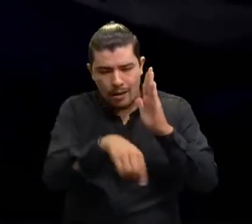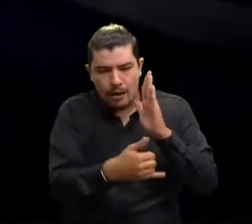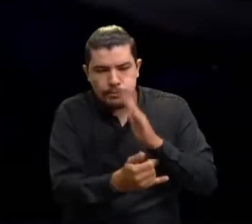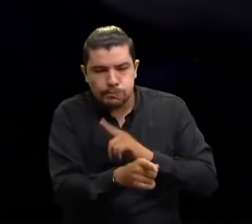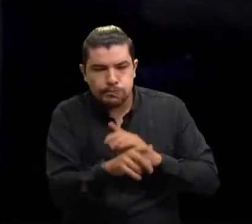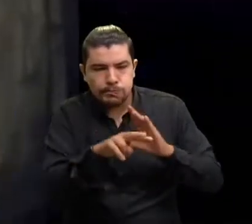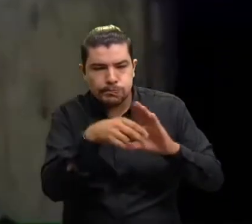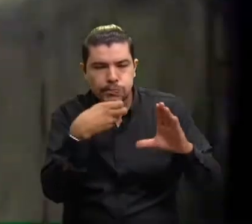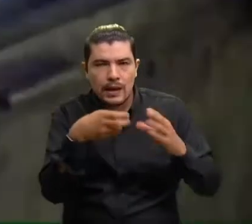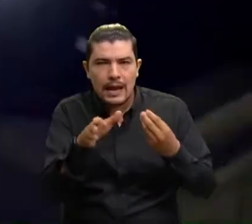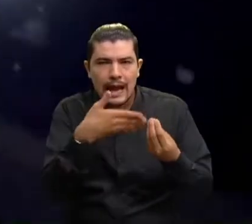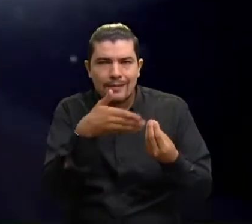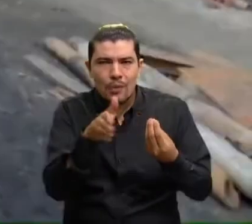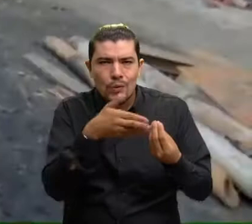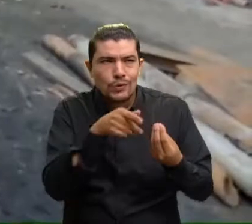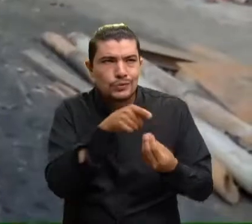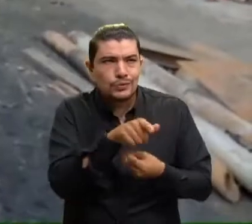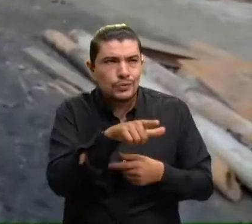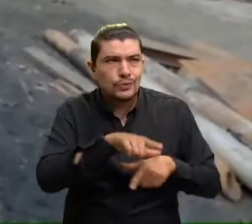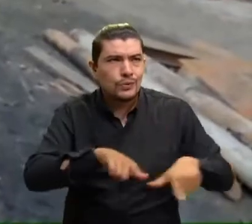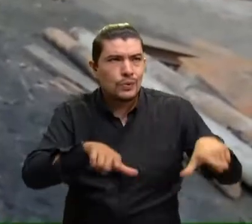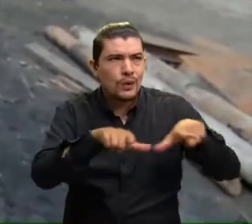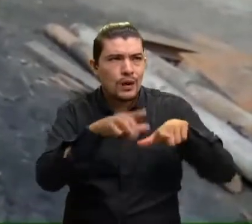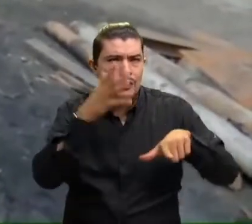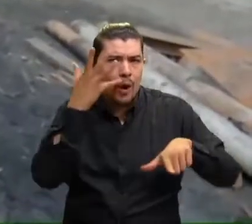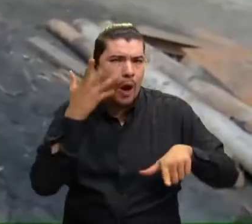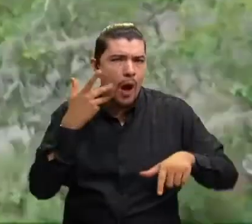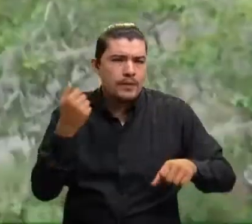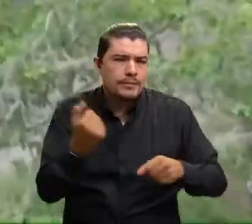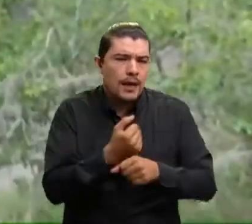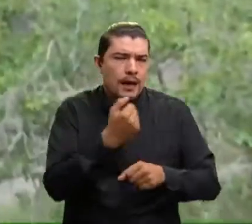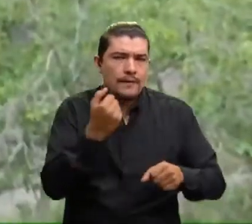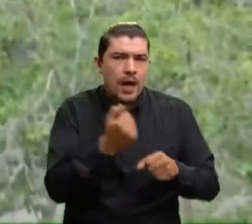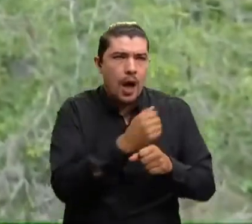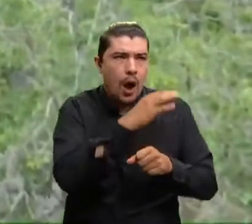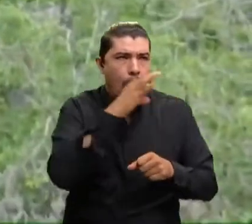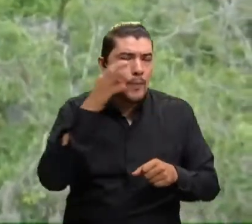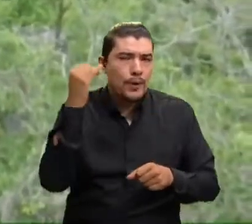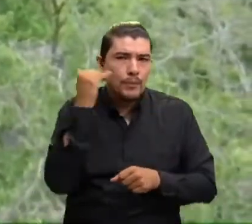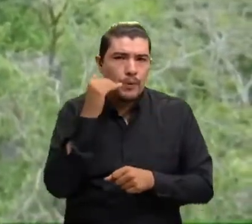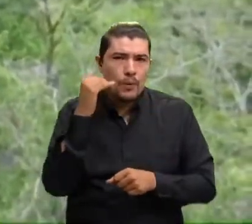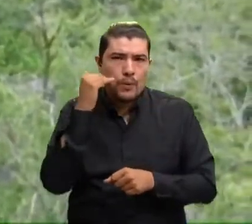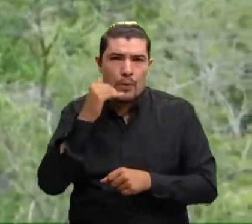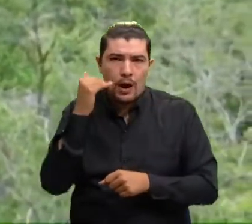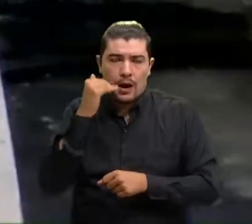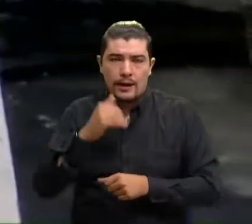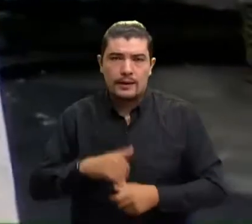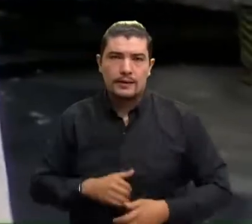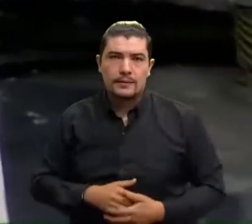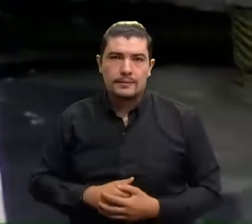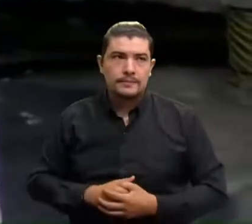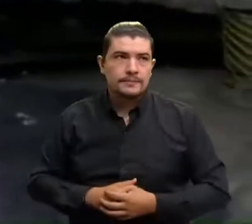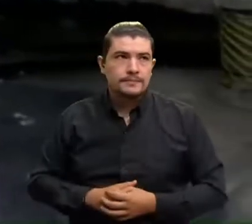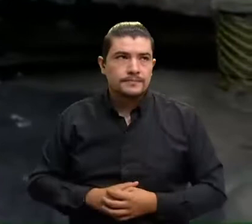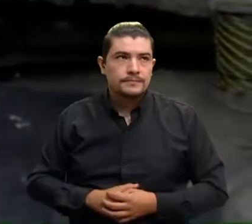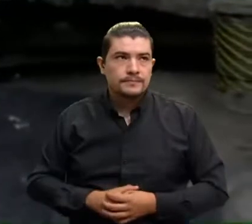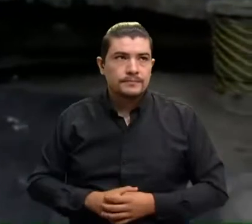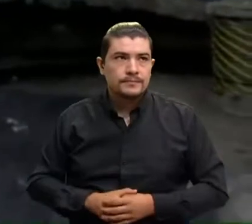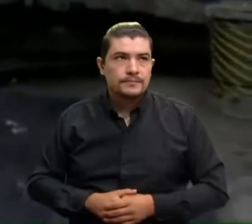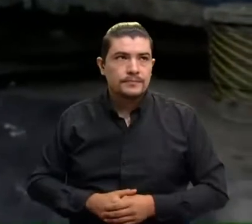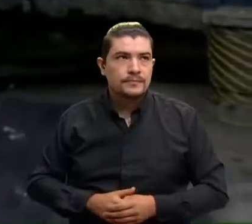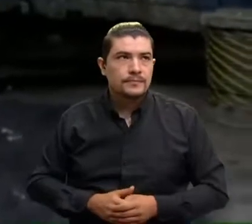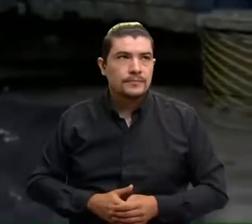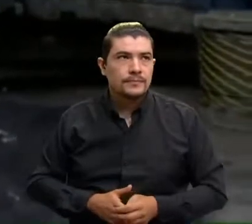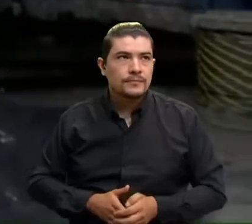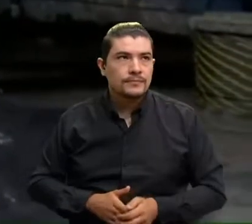carbón, un lugar que se convierte en el diario vivir de estos hombres y mujeres, que no saben si salió el sol o el día está gris, porque su misión es buscar